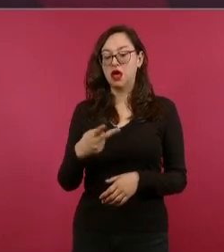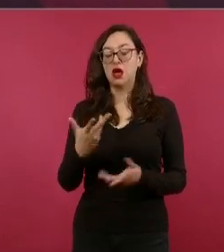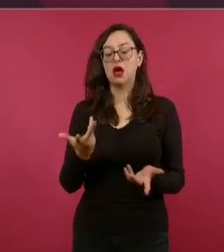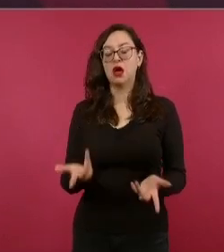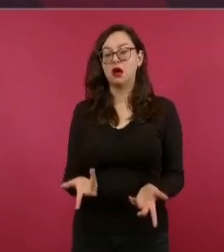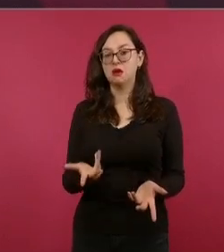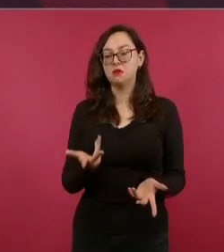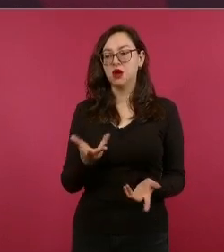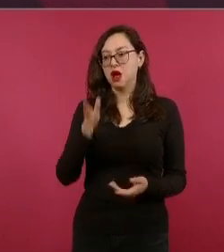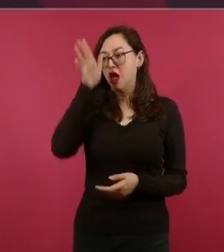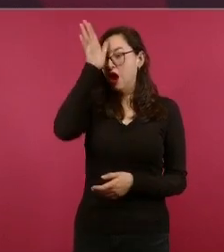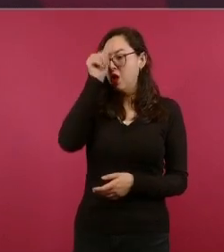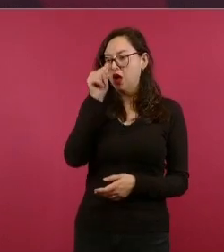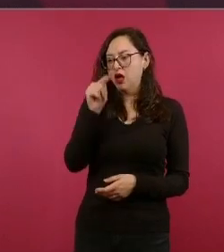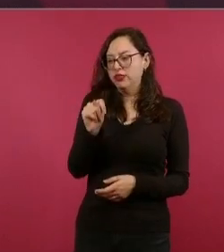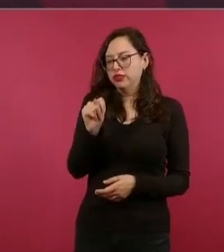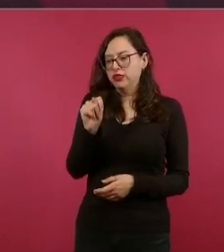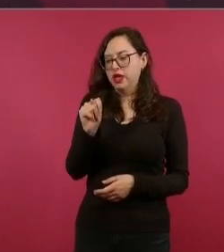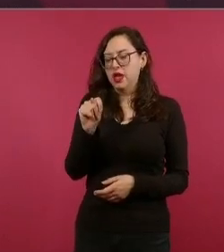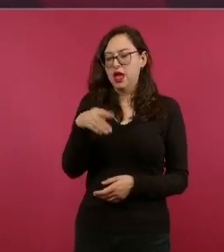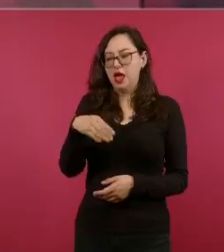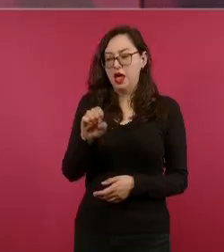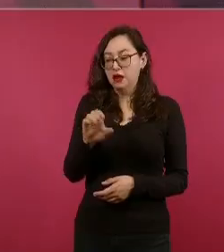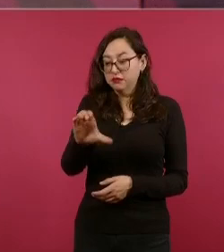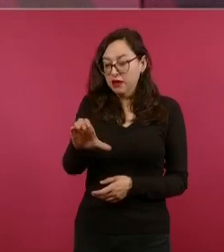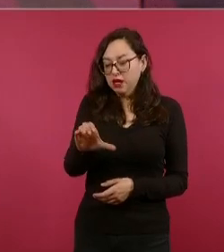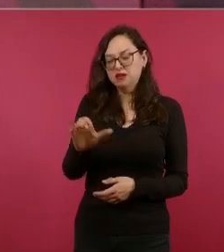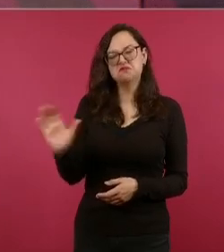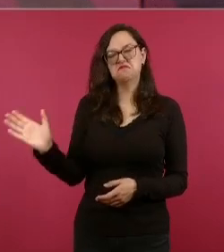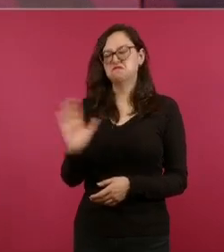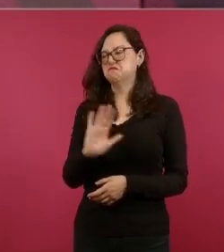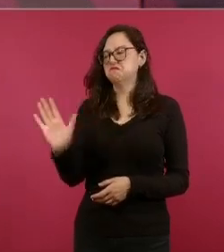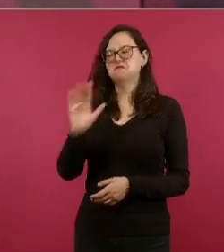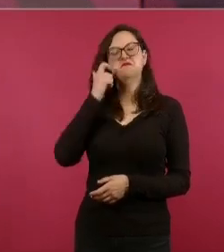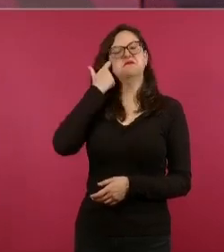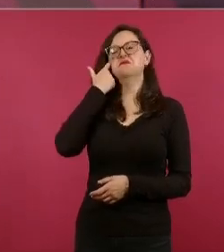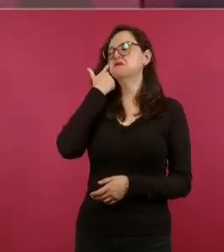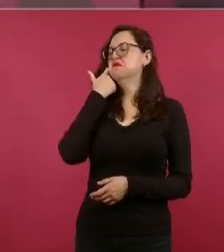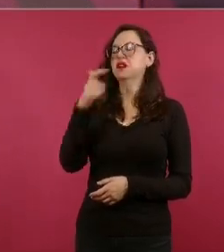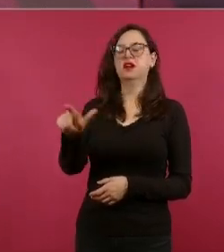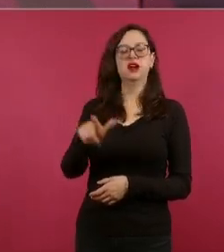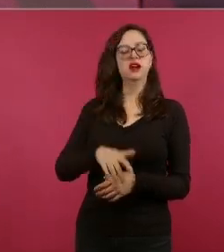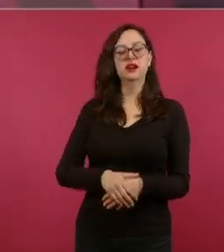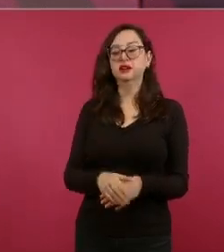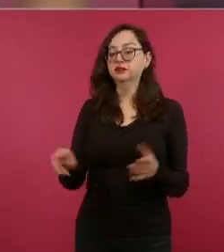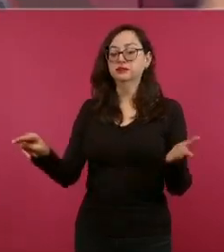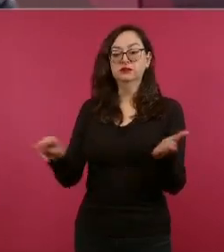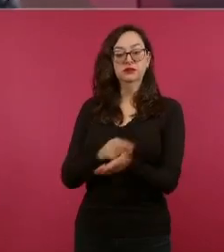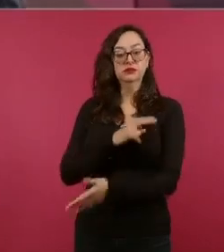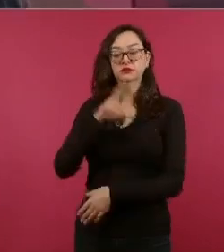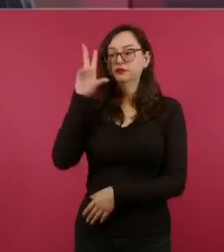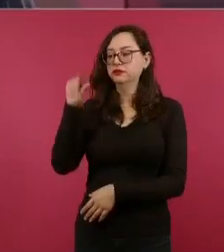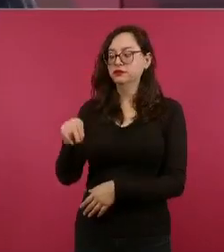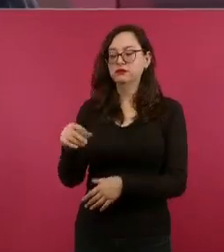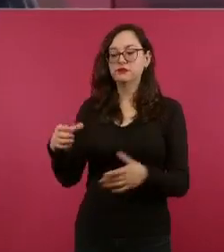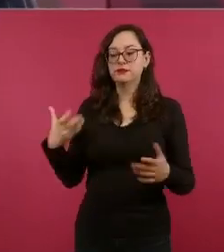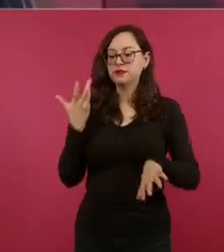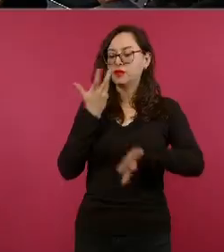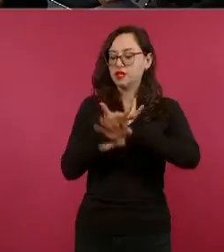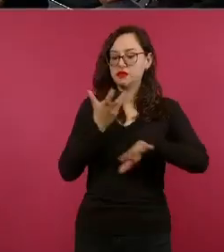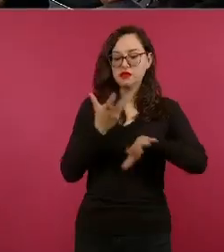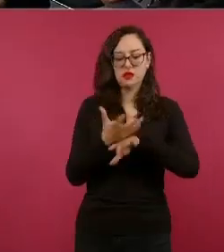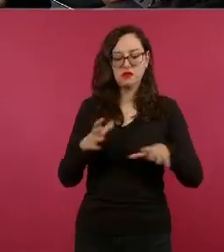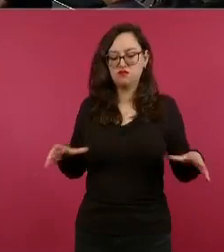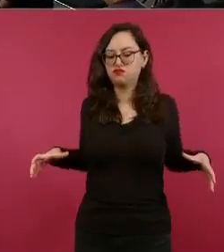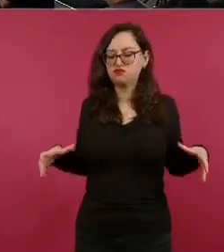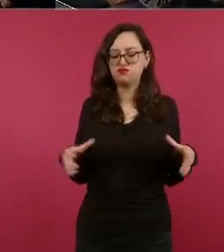Revisen sus discursos de campaña en la primera ocasión, quería cerrar la economía de